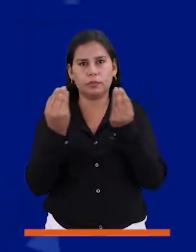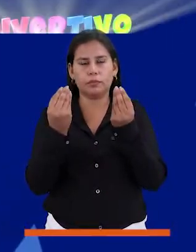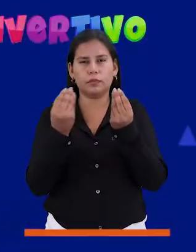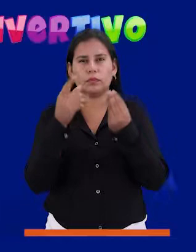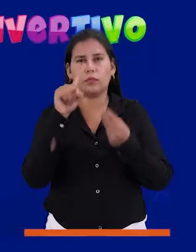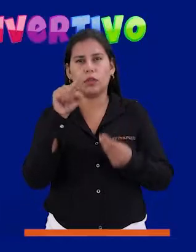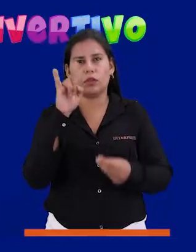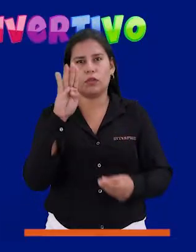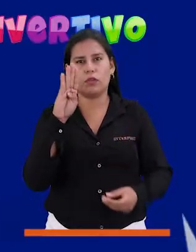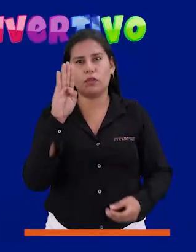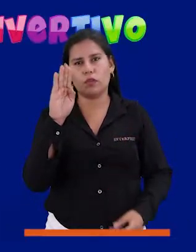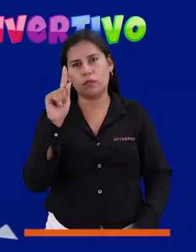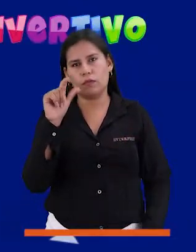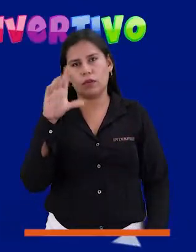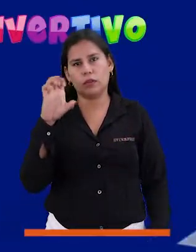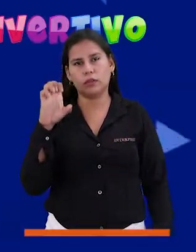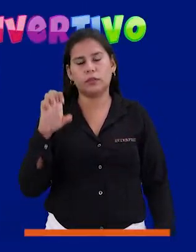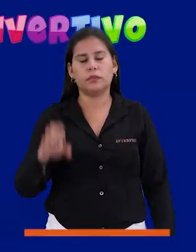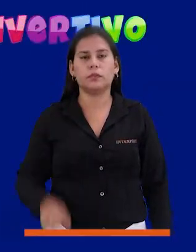Subdivision Surface.